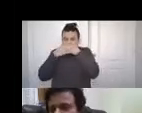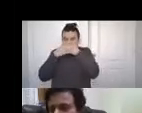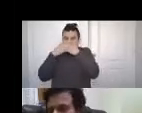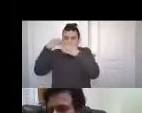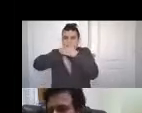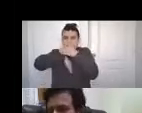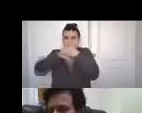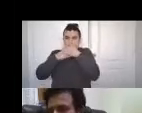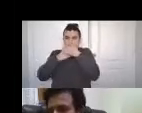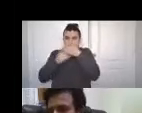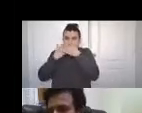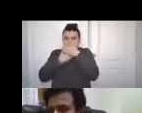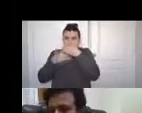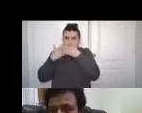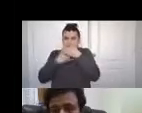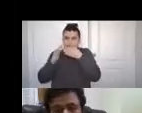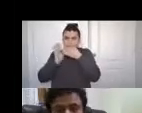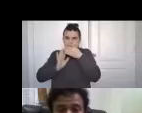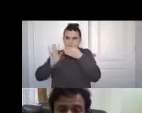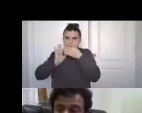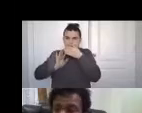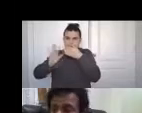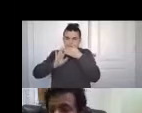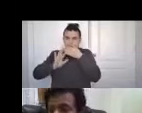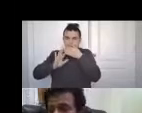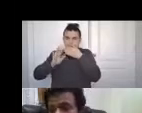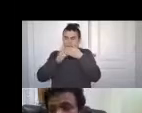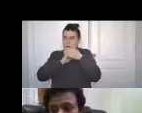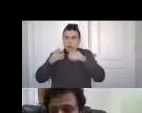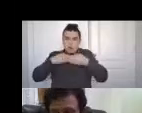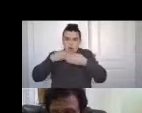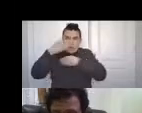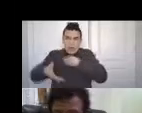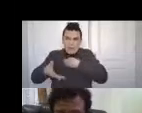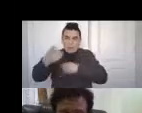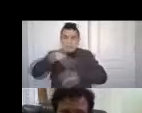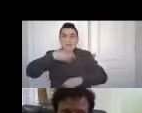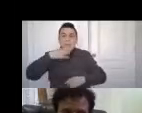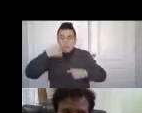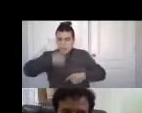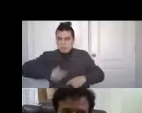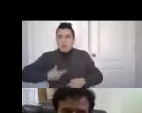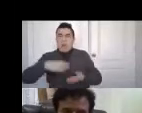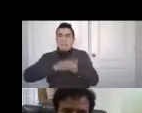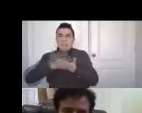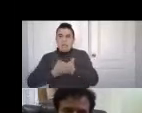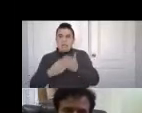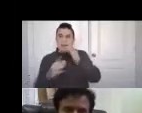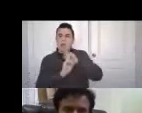persona sana. Por lo tanto, el uso de la mascarilla hoy día es primordial.